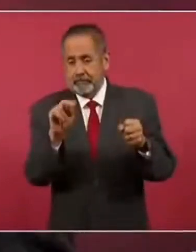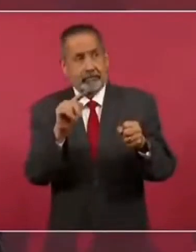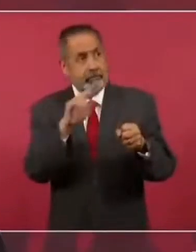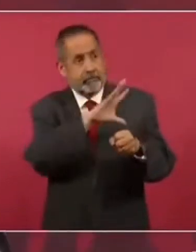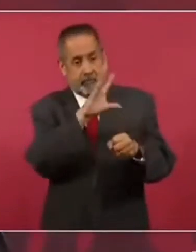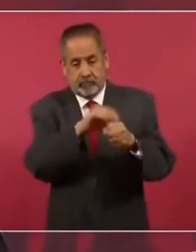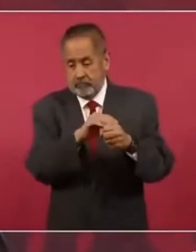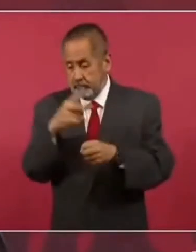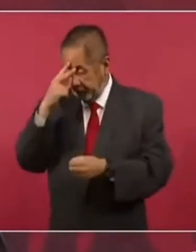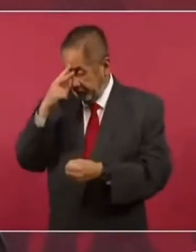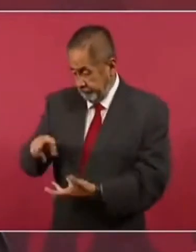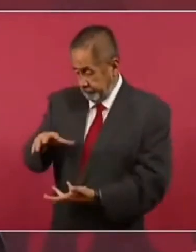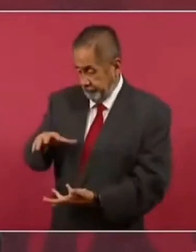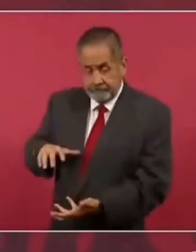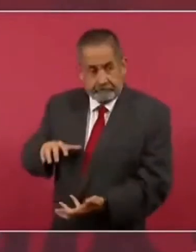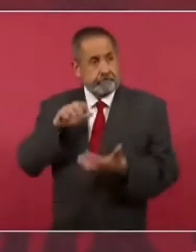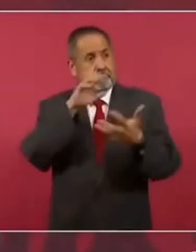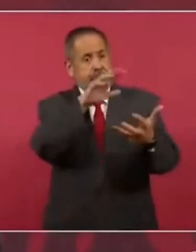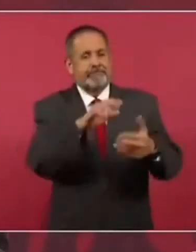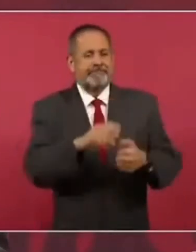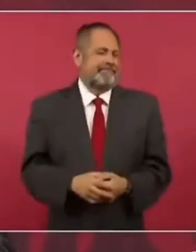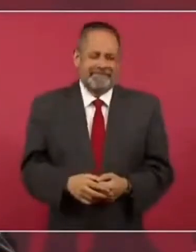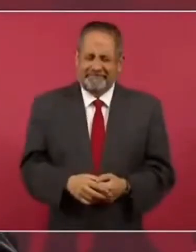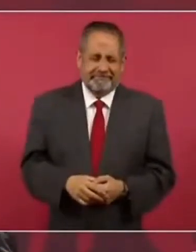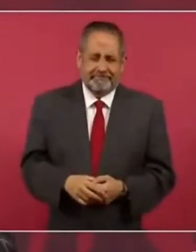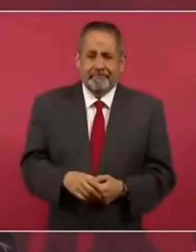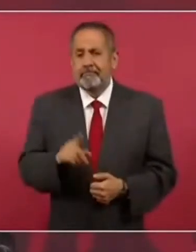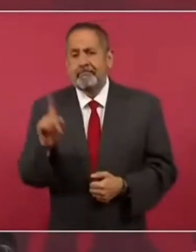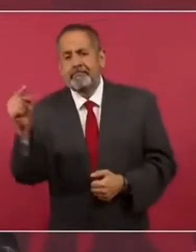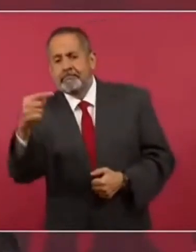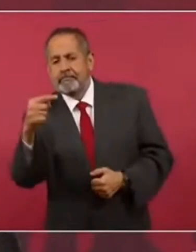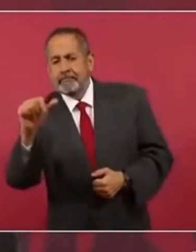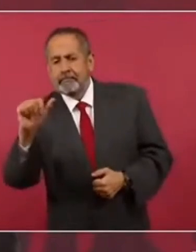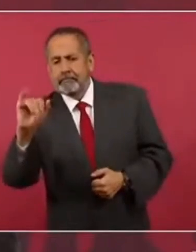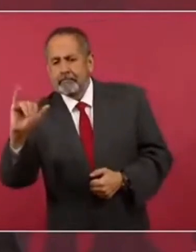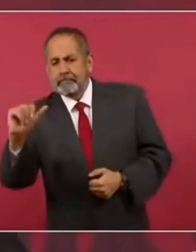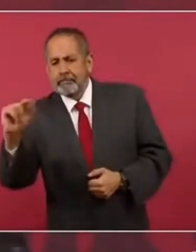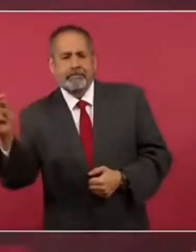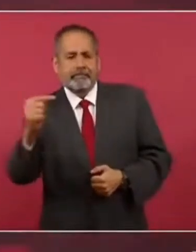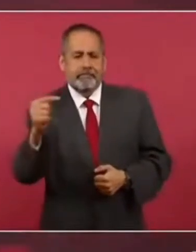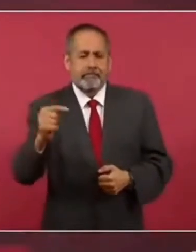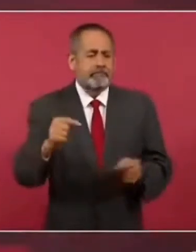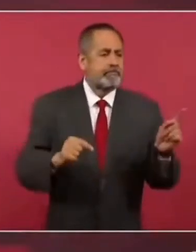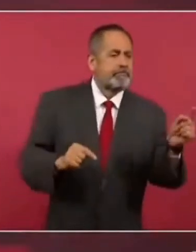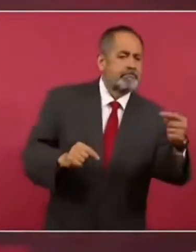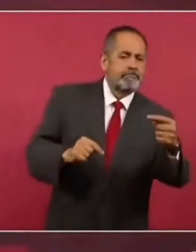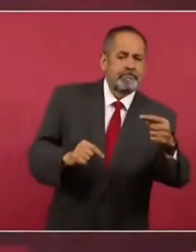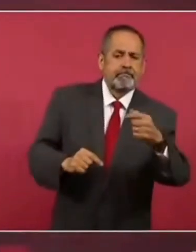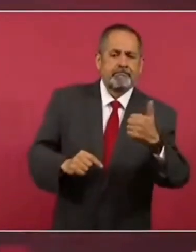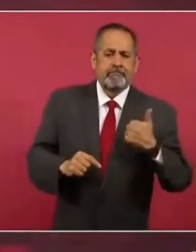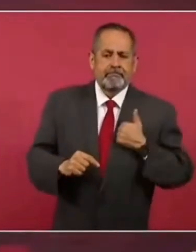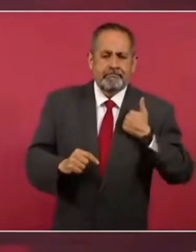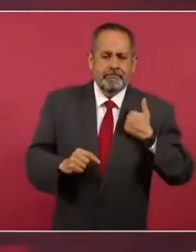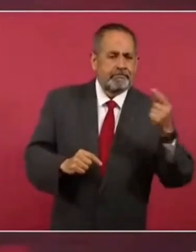México, cuando llega fentanilo de Asia a Canadá y a Estados Unidos,